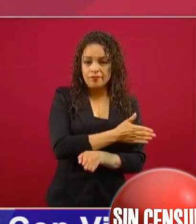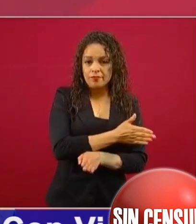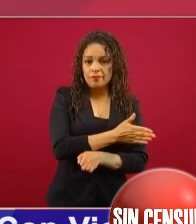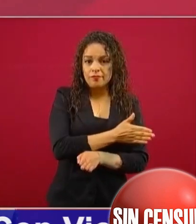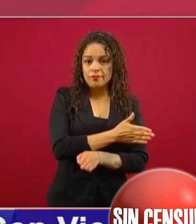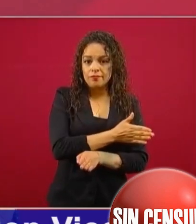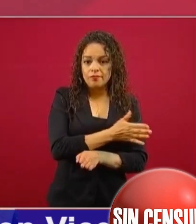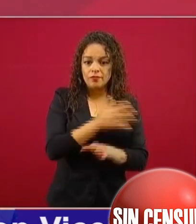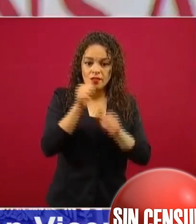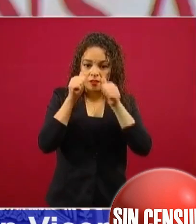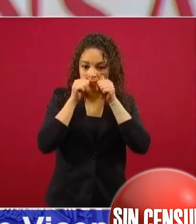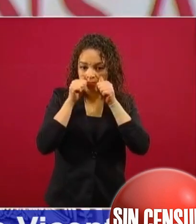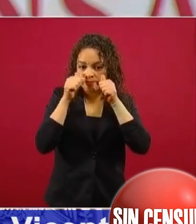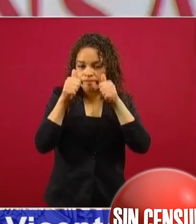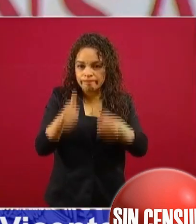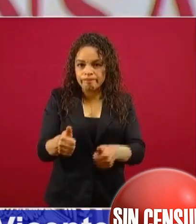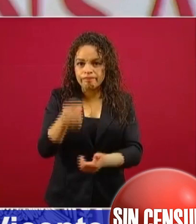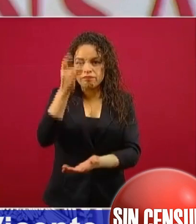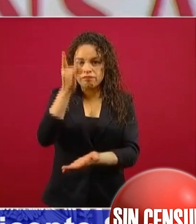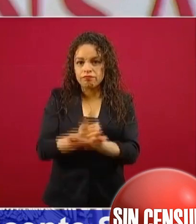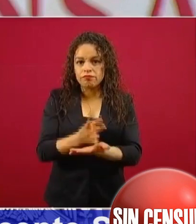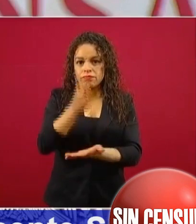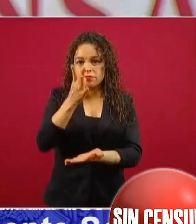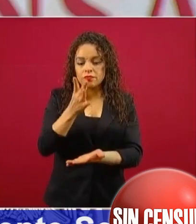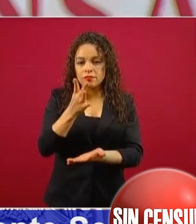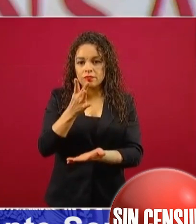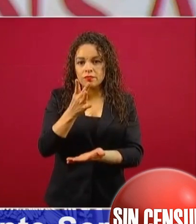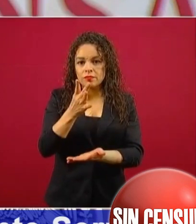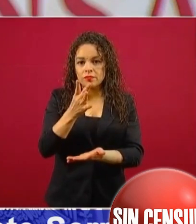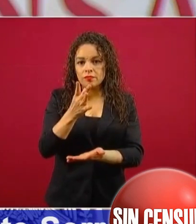el lucro en beneficio